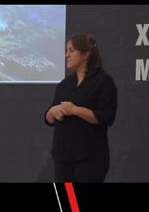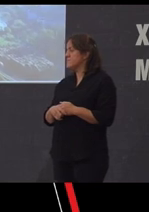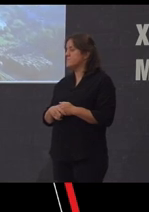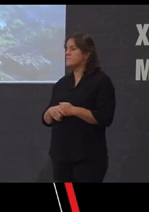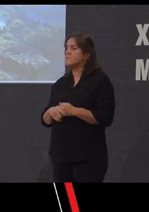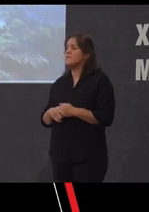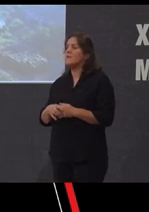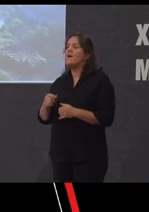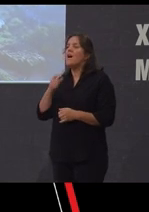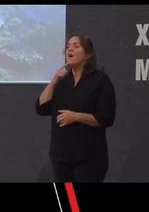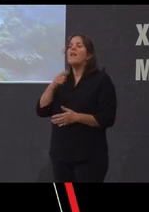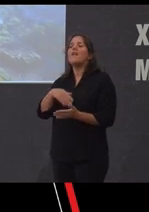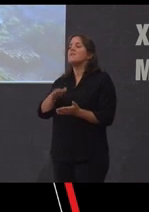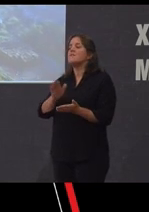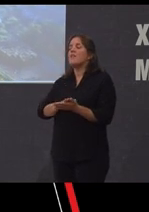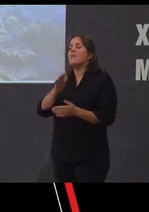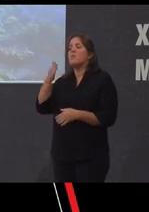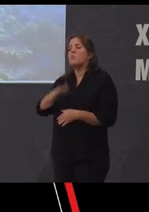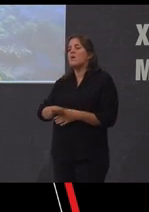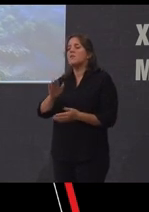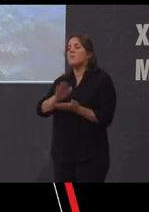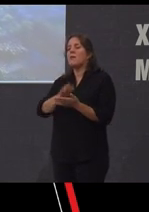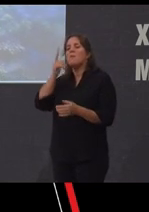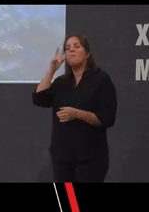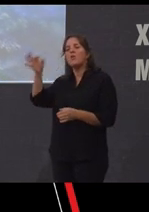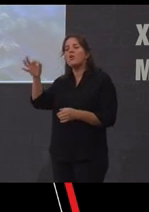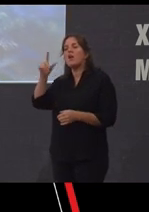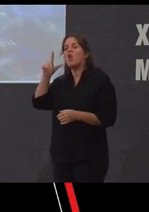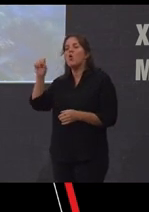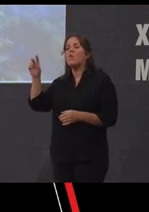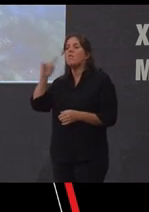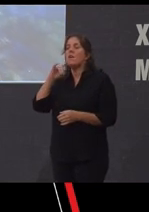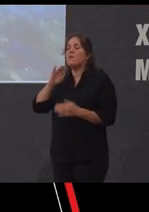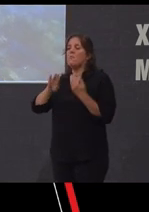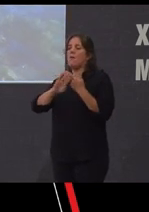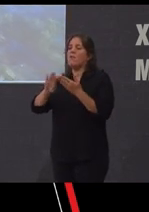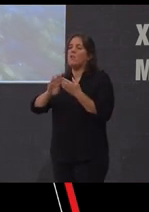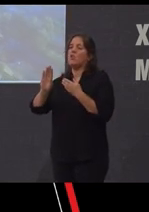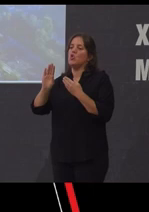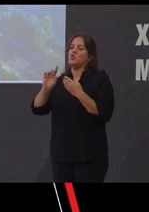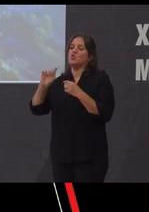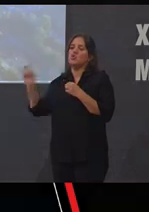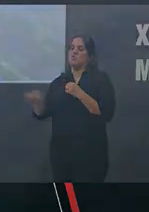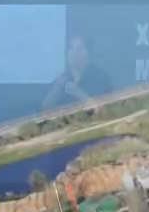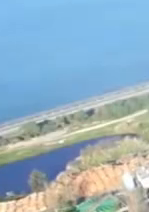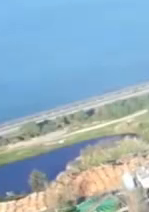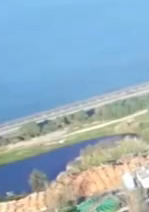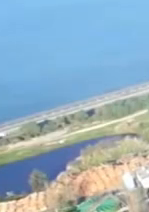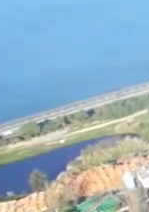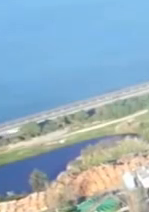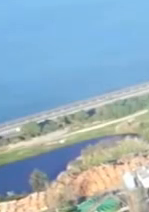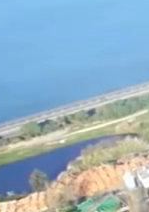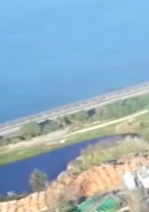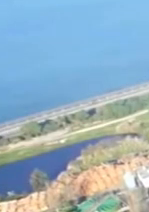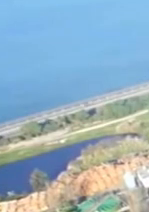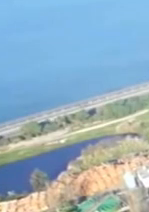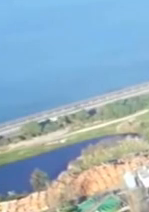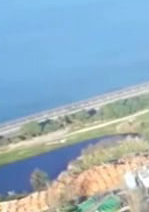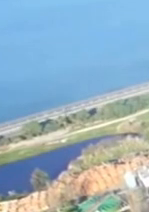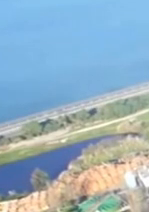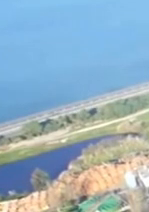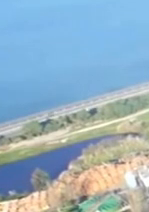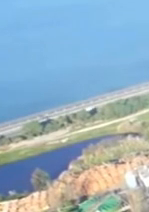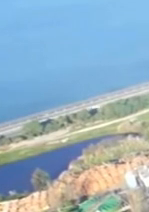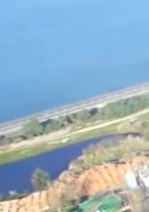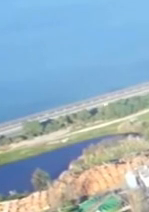Pero a sentenza de morte para a parroquia de Lourizán e os seus veciños veu da man da instalación da celulosa. Cando